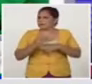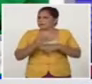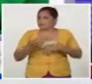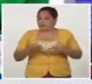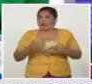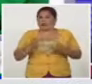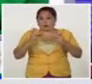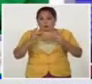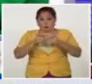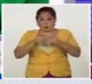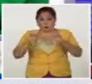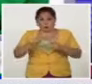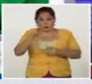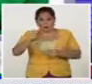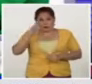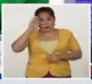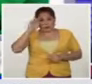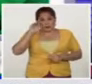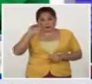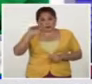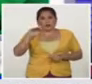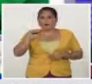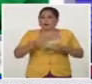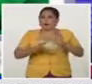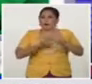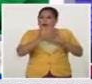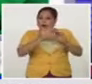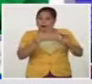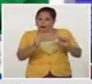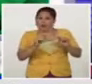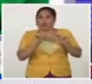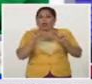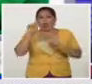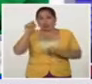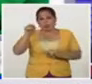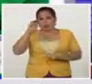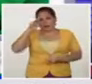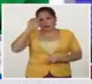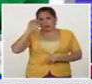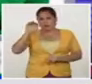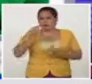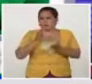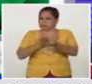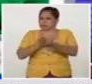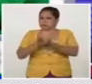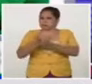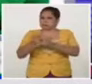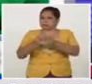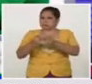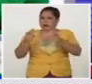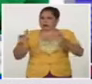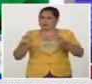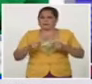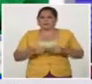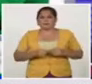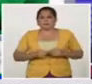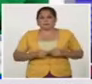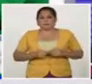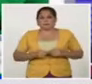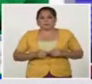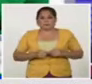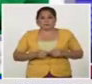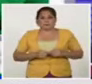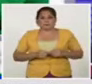número de activos, no obstante las altas que se den, pues se mantienen incrementándose. Ya con